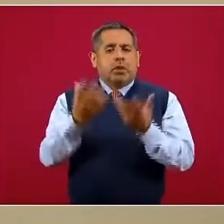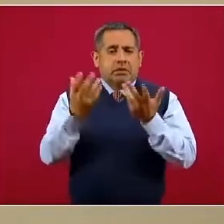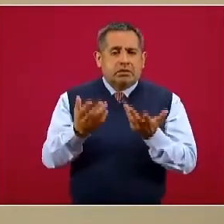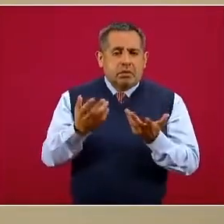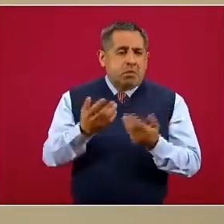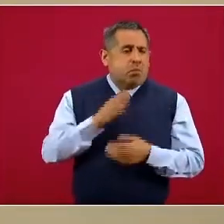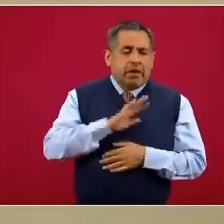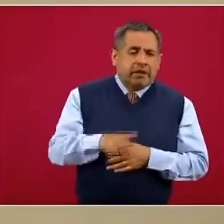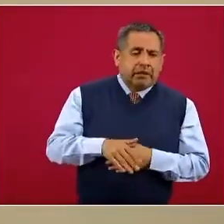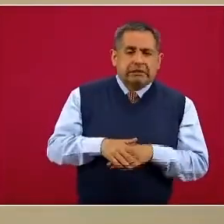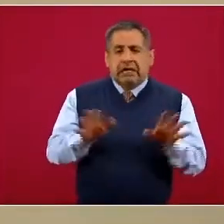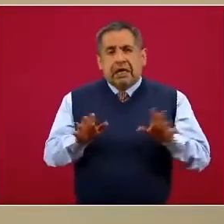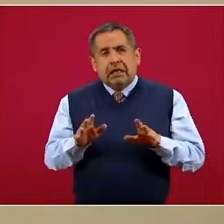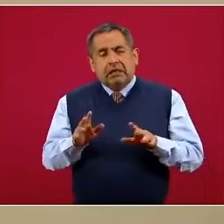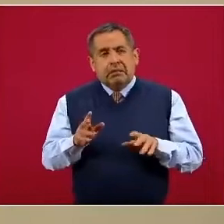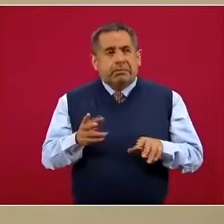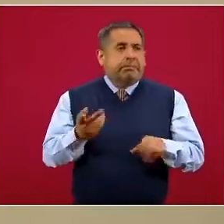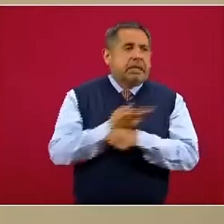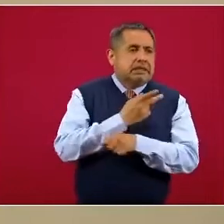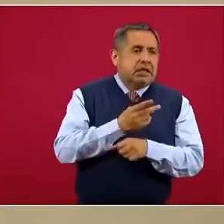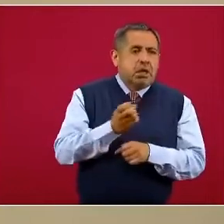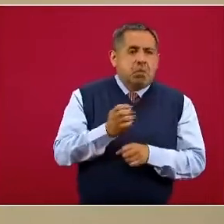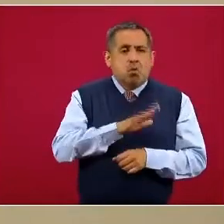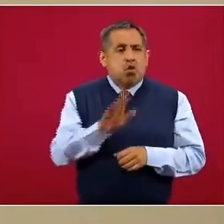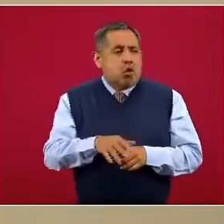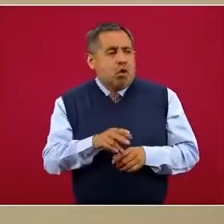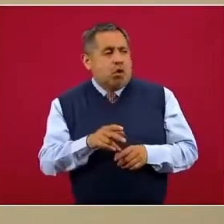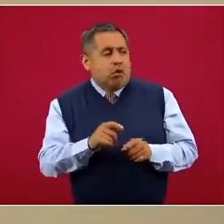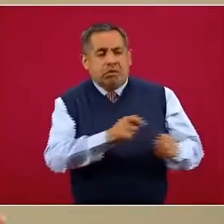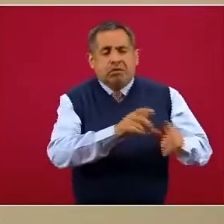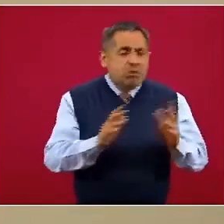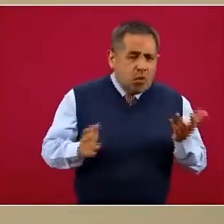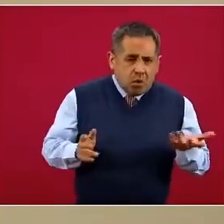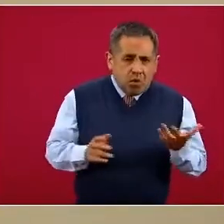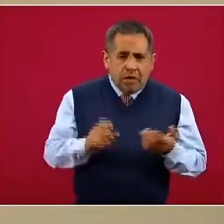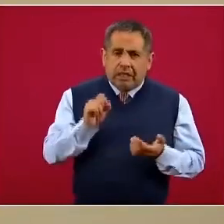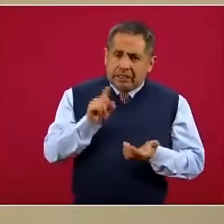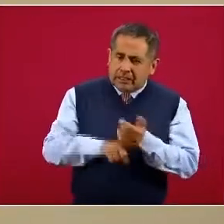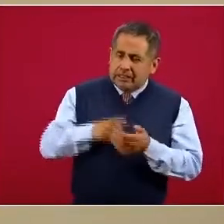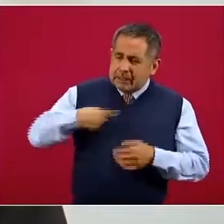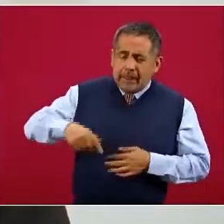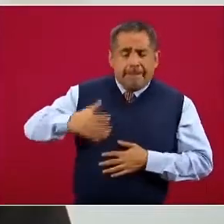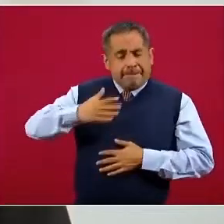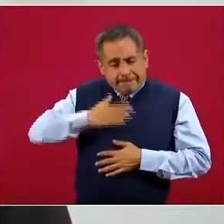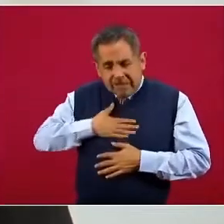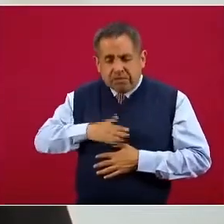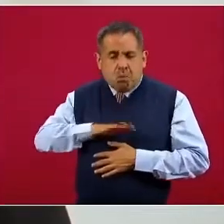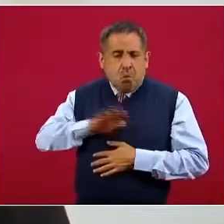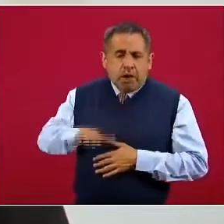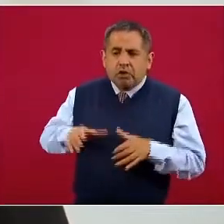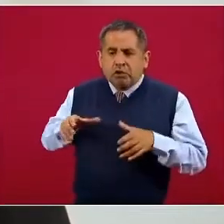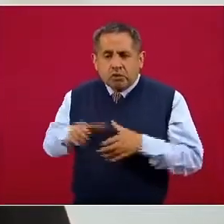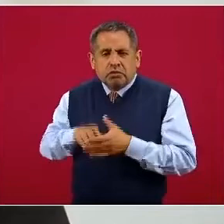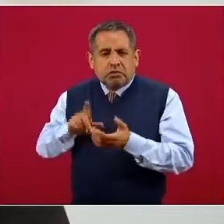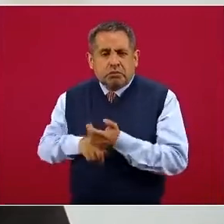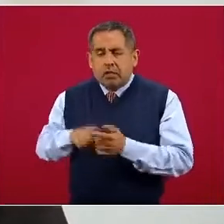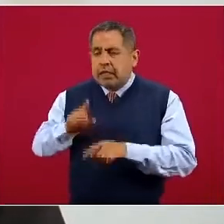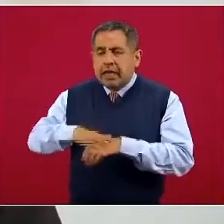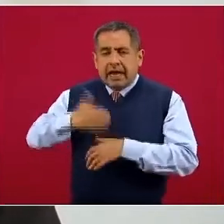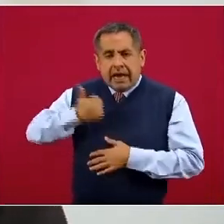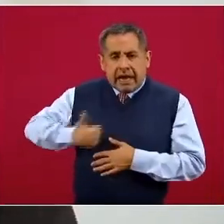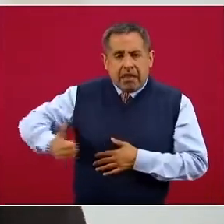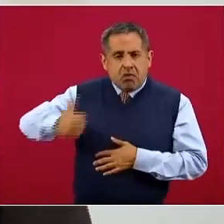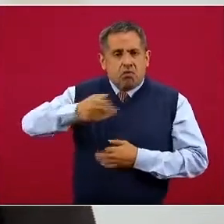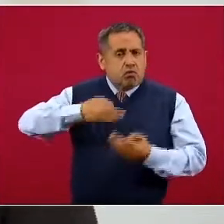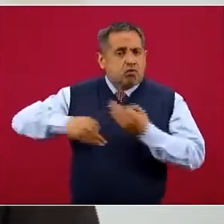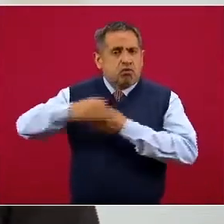miles de muertos y ya, como si los muertos fueran de alguien más. También son nuestros muertos, porque cada uno